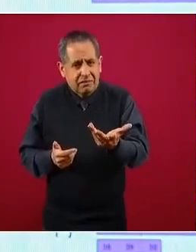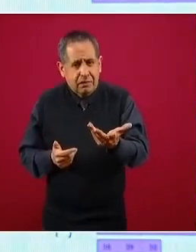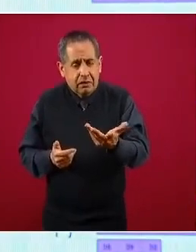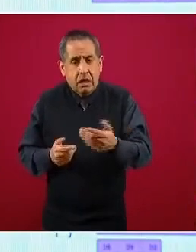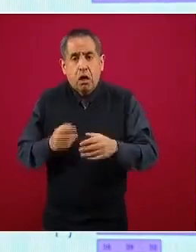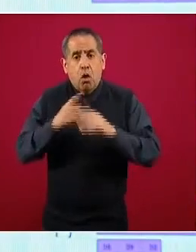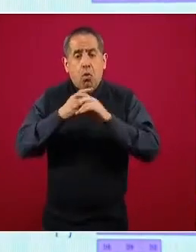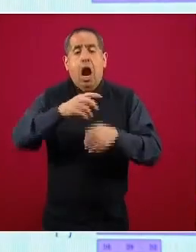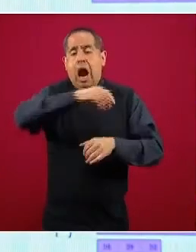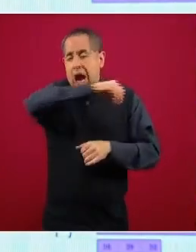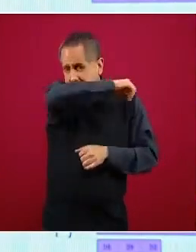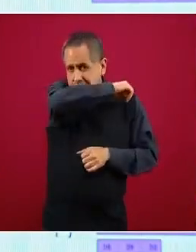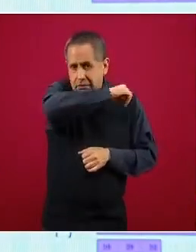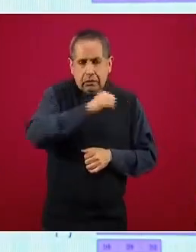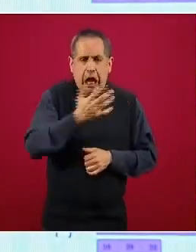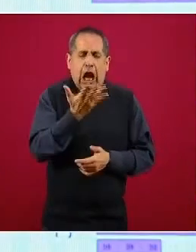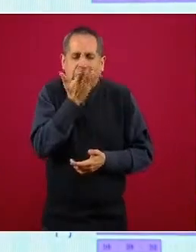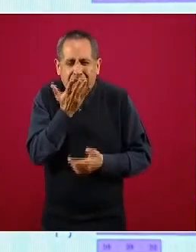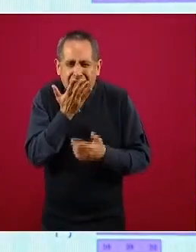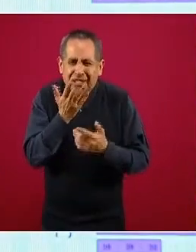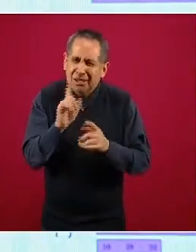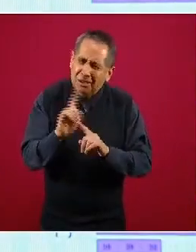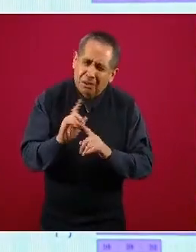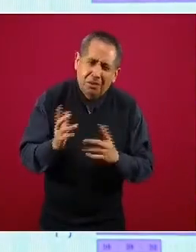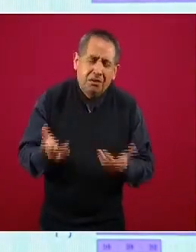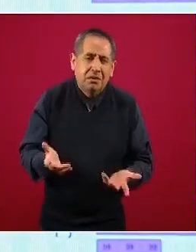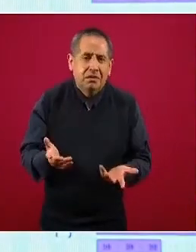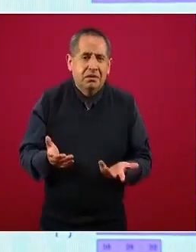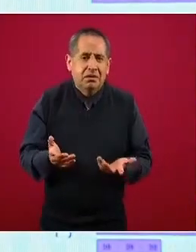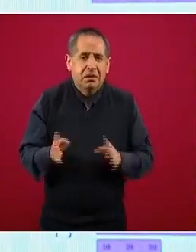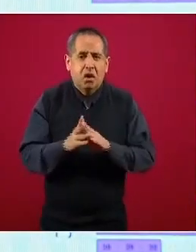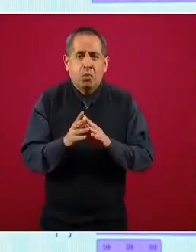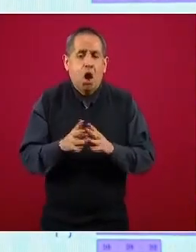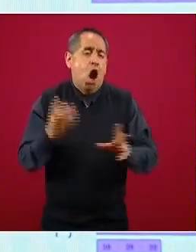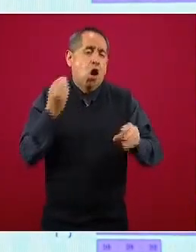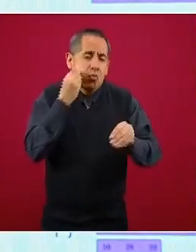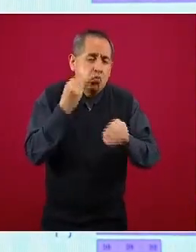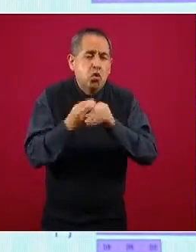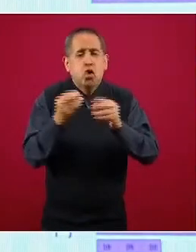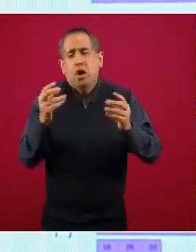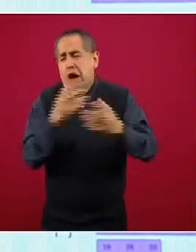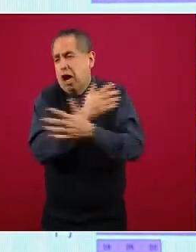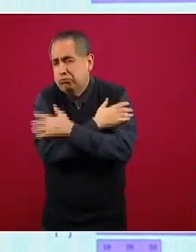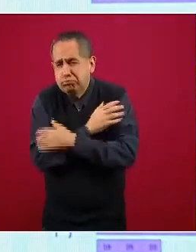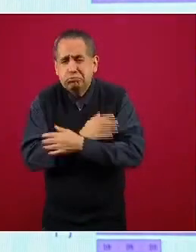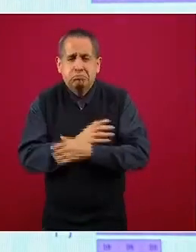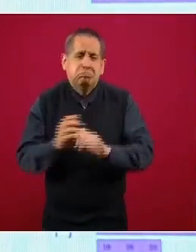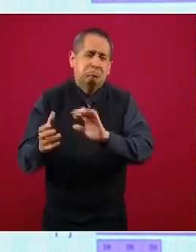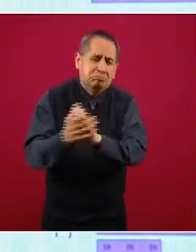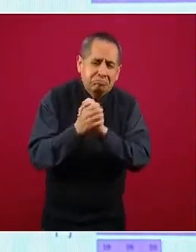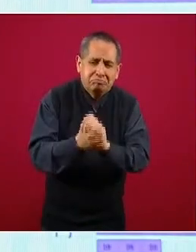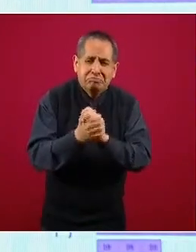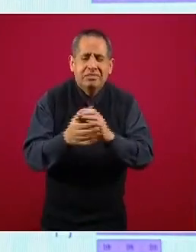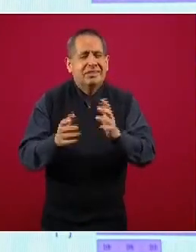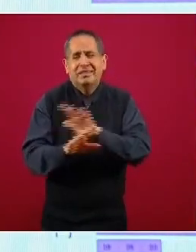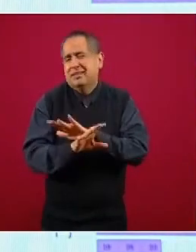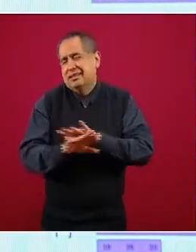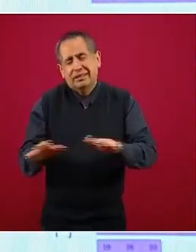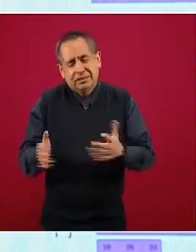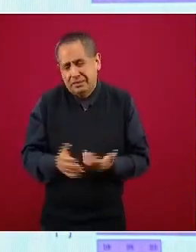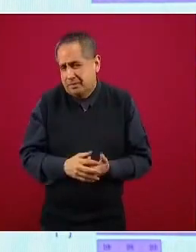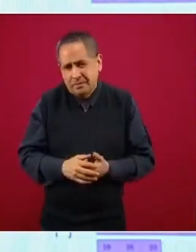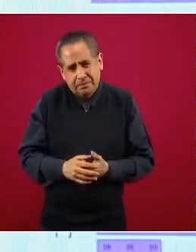el estornudo y no estornude sobre las manos, a que no se saluden de beso, de brazo y de mano. Eso